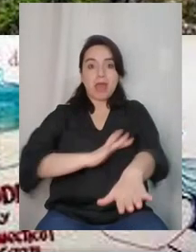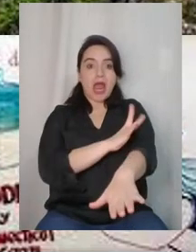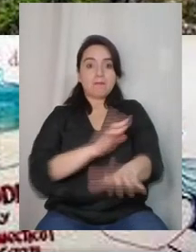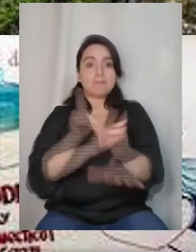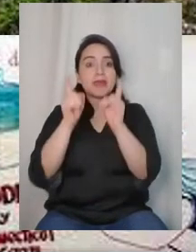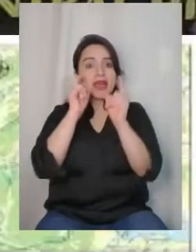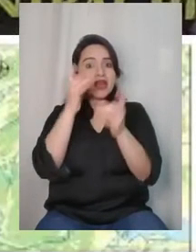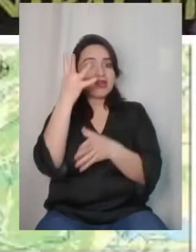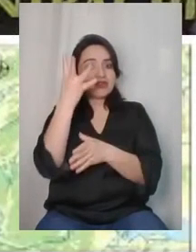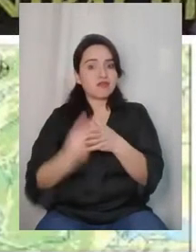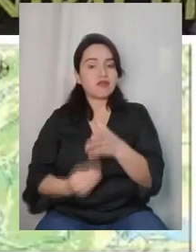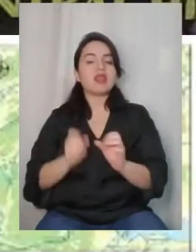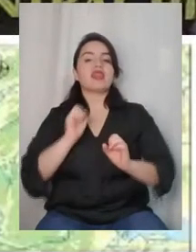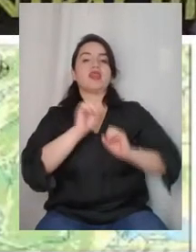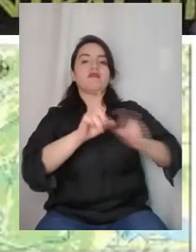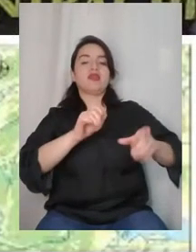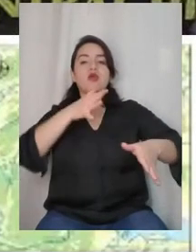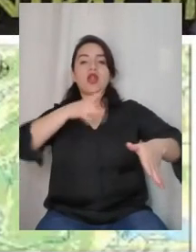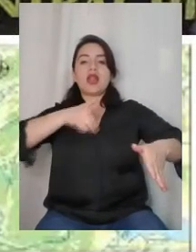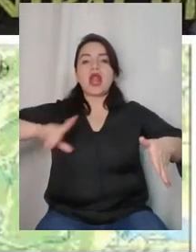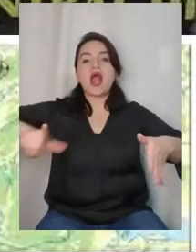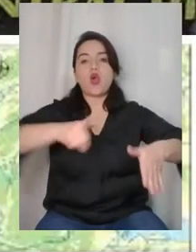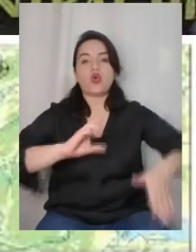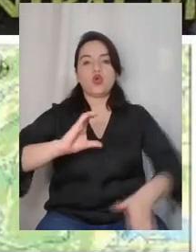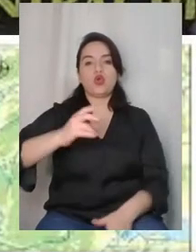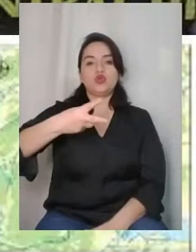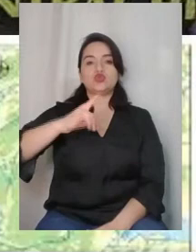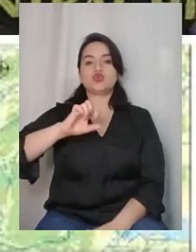Chungará, no a la caza de ballenas, no